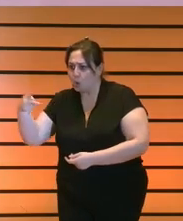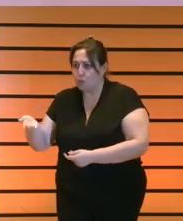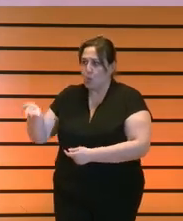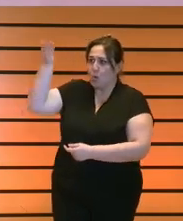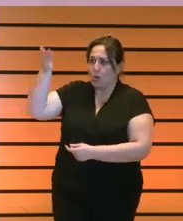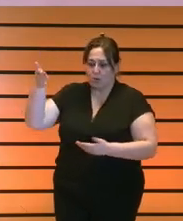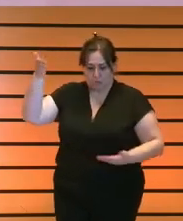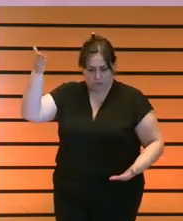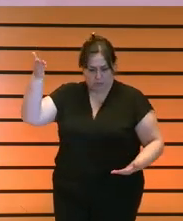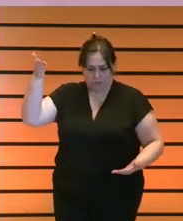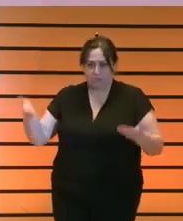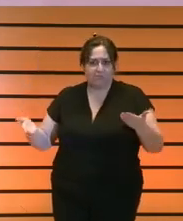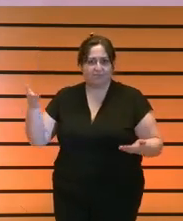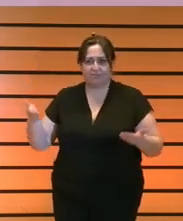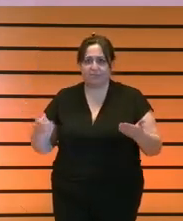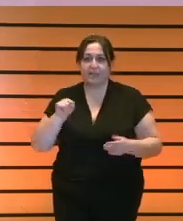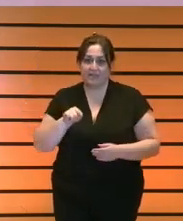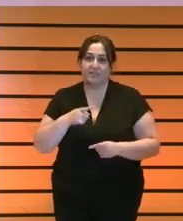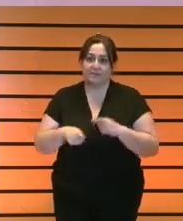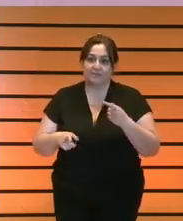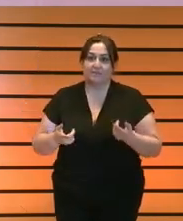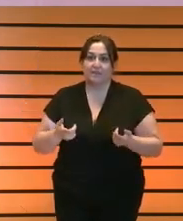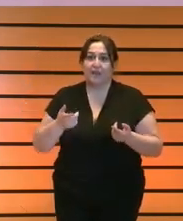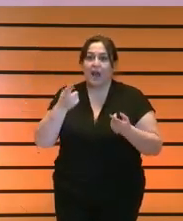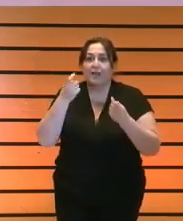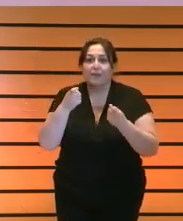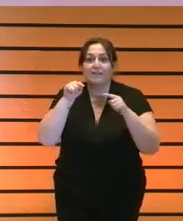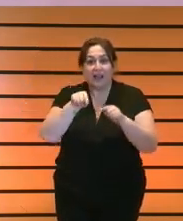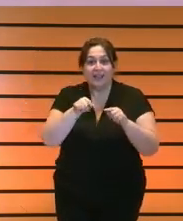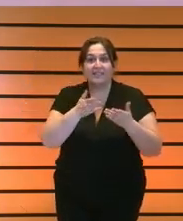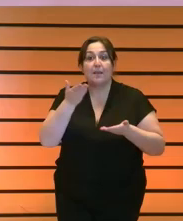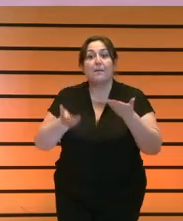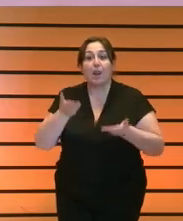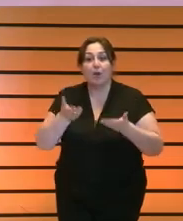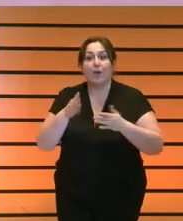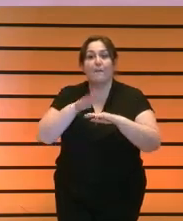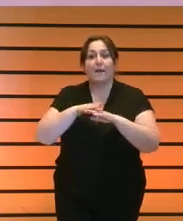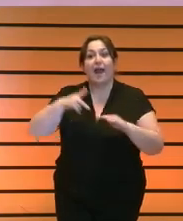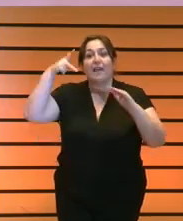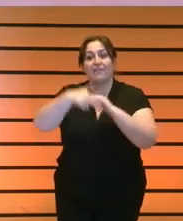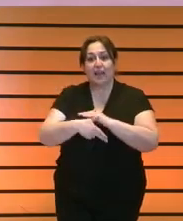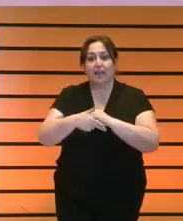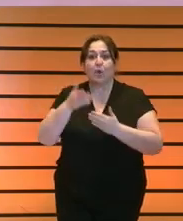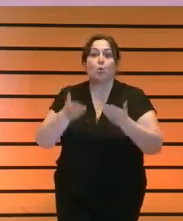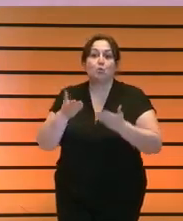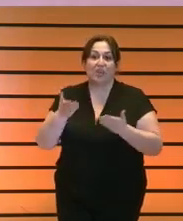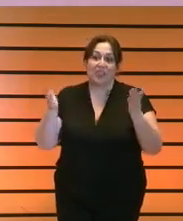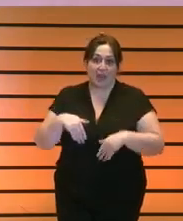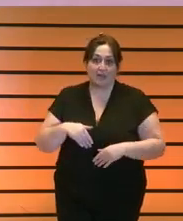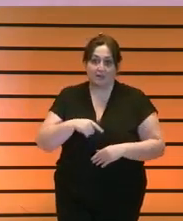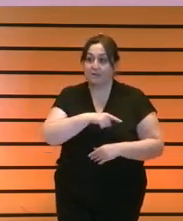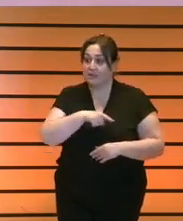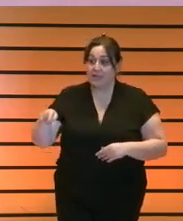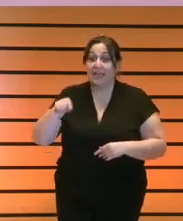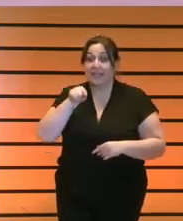lo consume en Occidente, ¿no? Cuidar esa cadena de valor para que no haya injusticia en ella, ¿no? Y en eso sí que